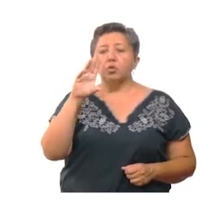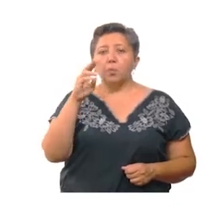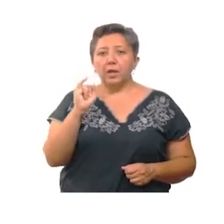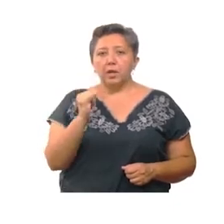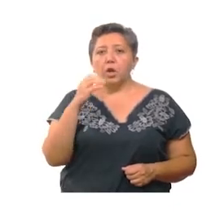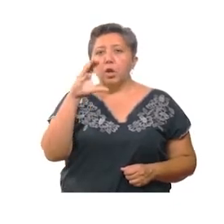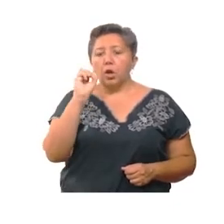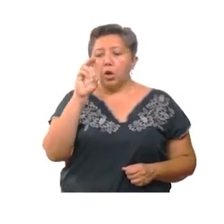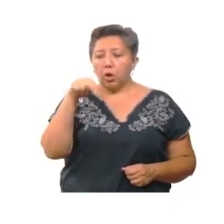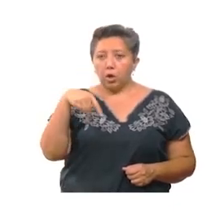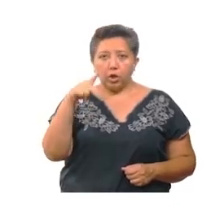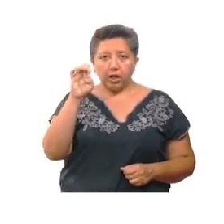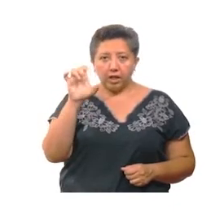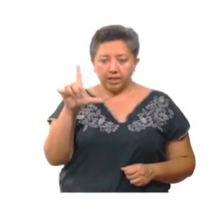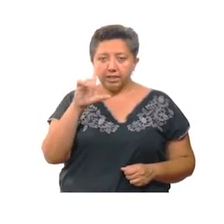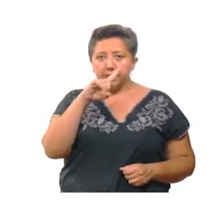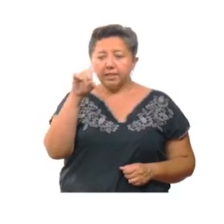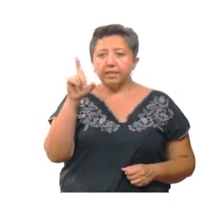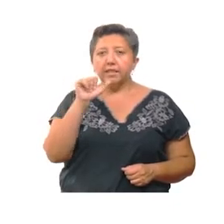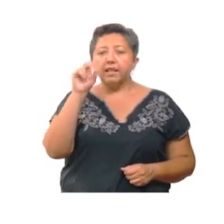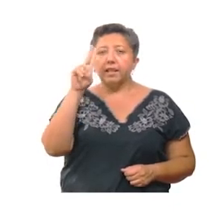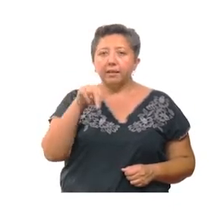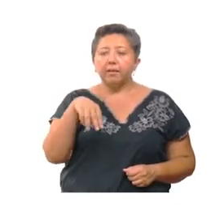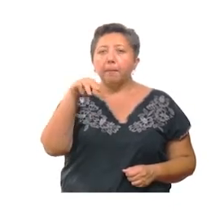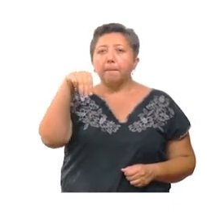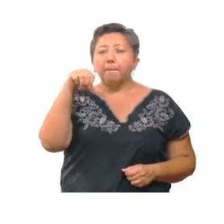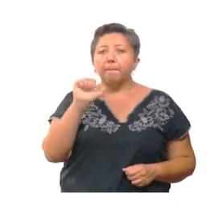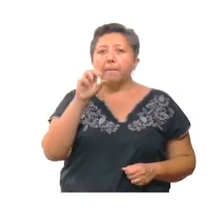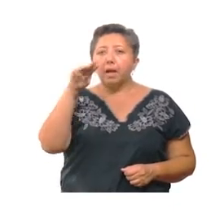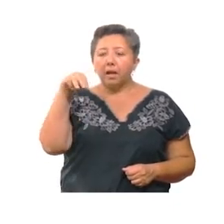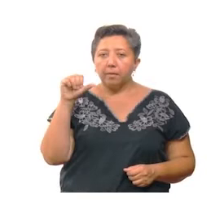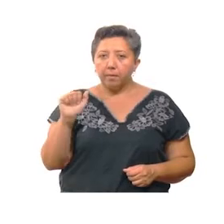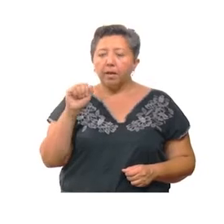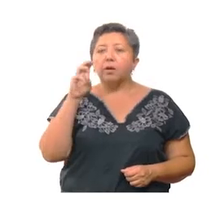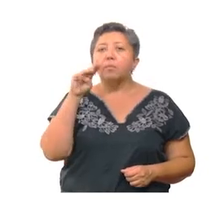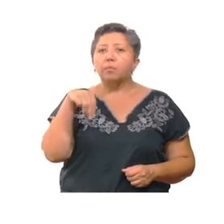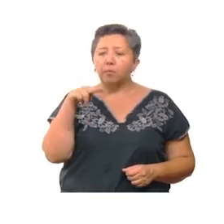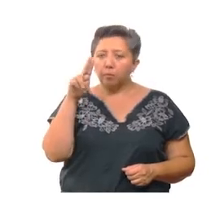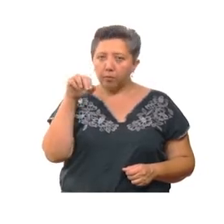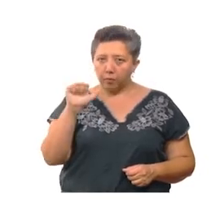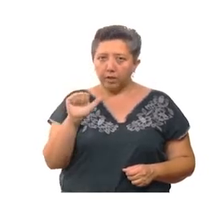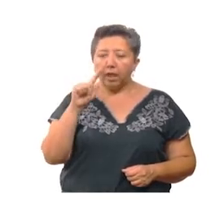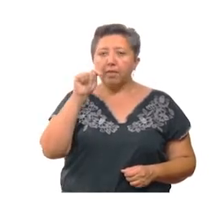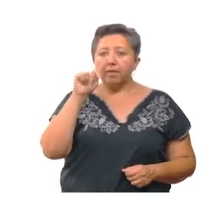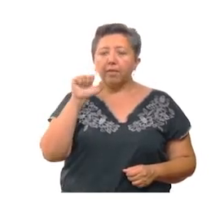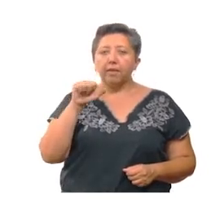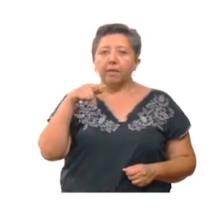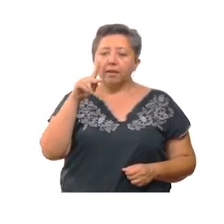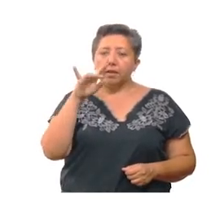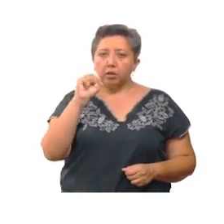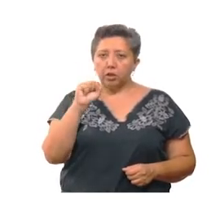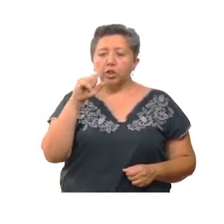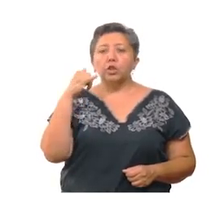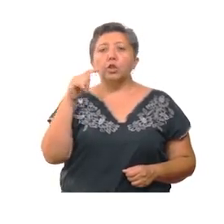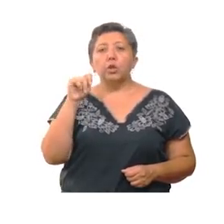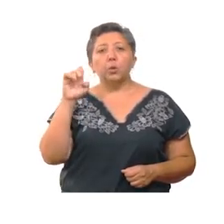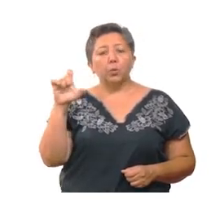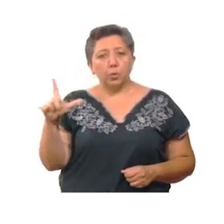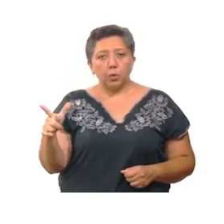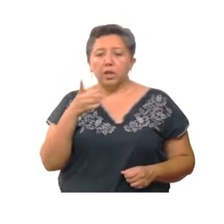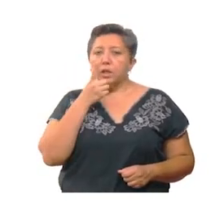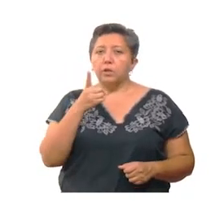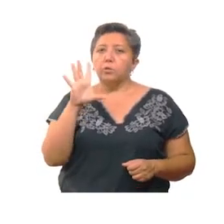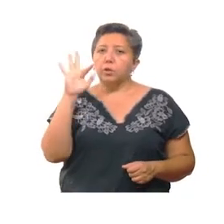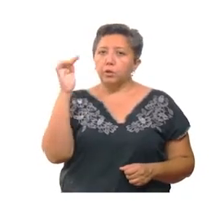Chumayel, Concal, San, Jocabá, Mama, Muna, Oshkushkap, Tecantó, Tecash y Ticul. De